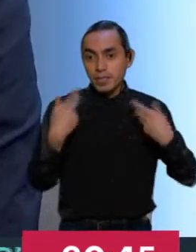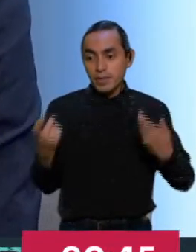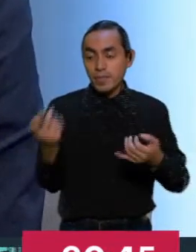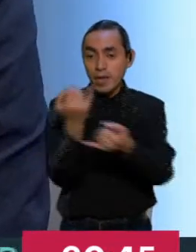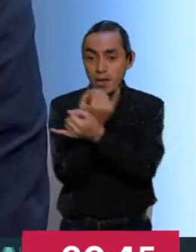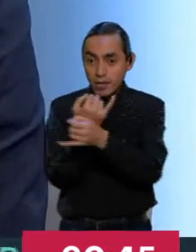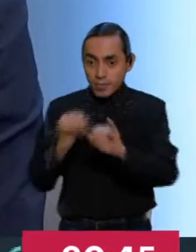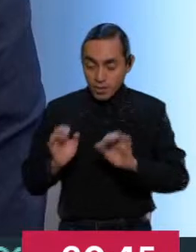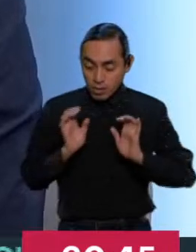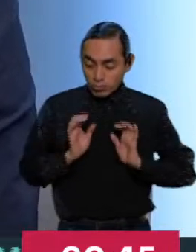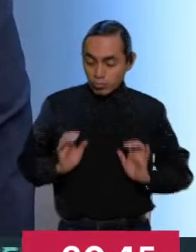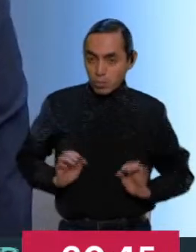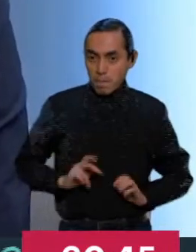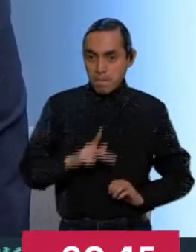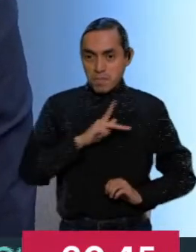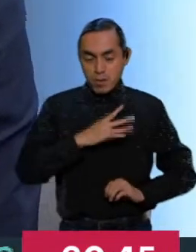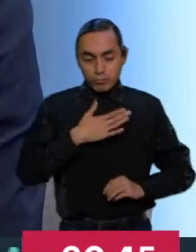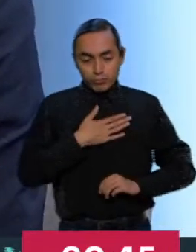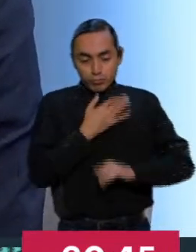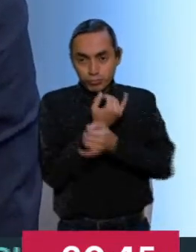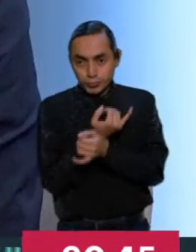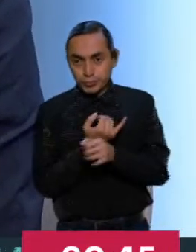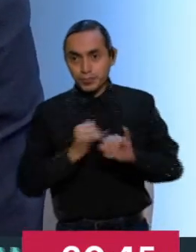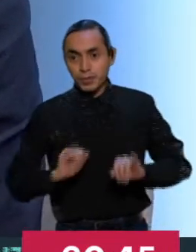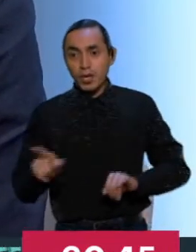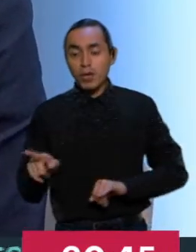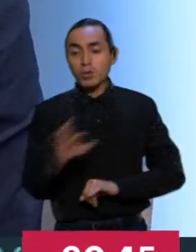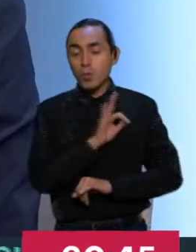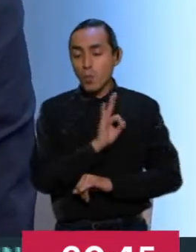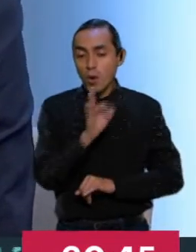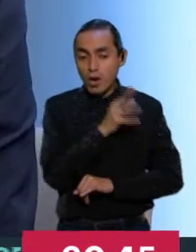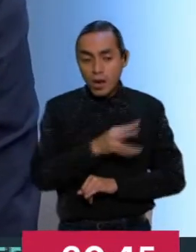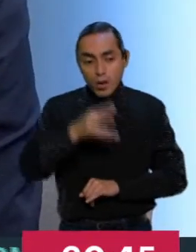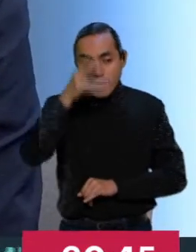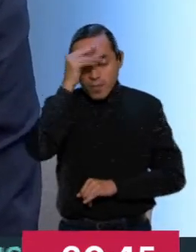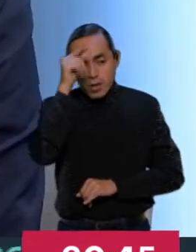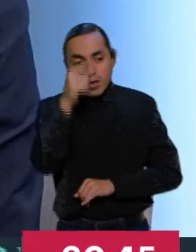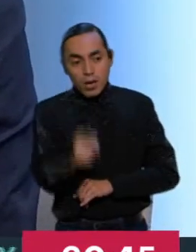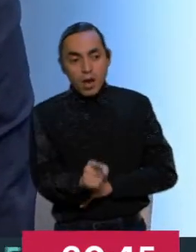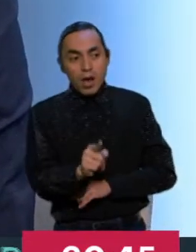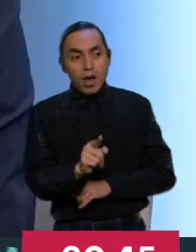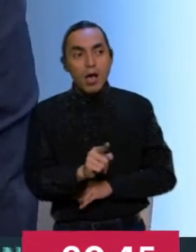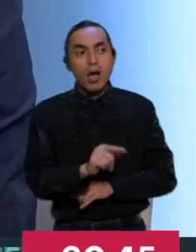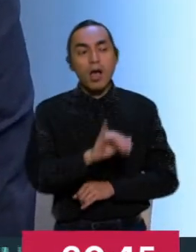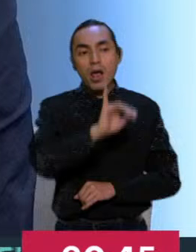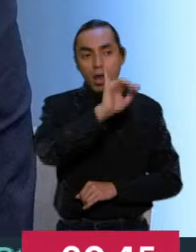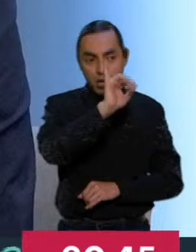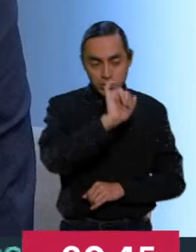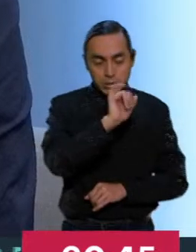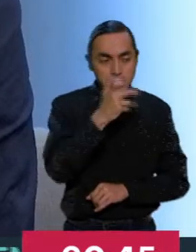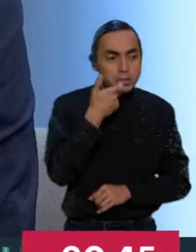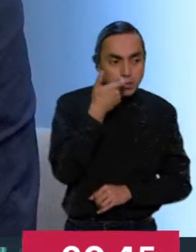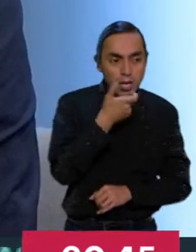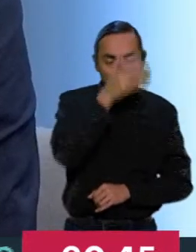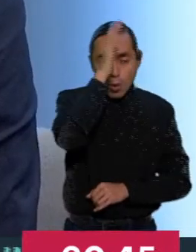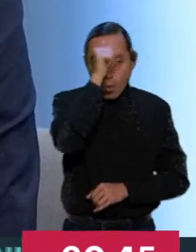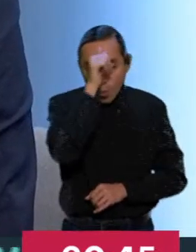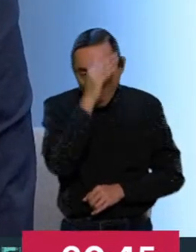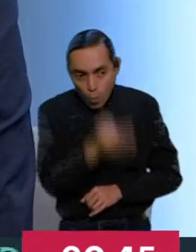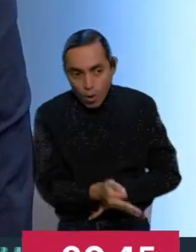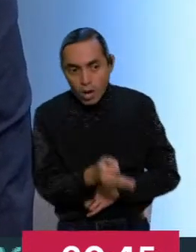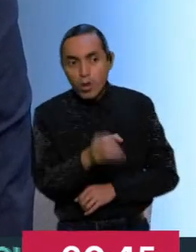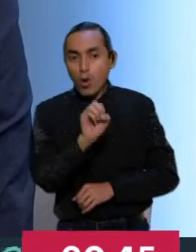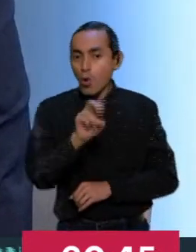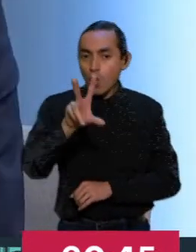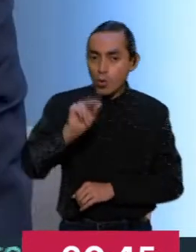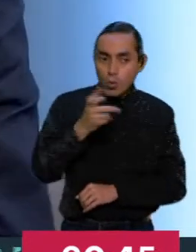autonomía corporal, que puedan ellas comprender claramente lo que significa el consentimiento y no, y también la posibilidad de tener opinión